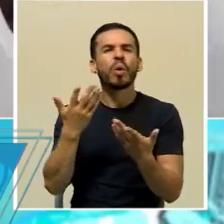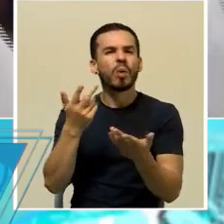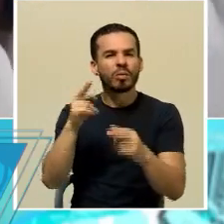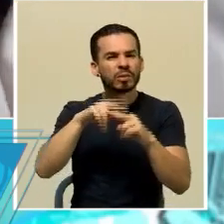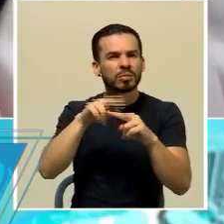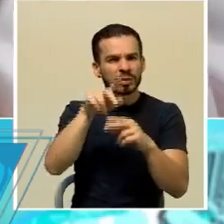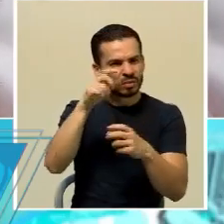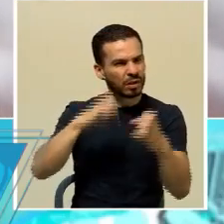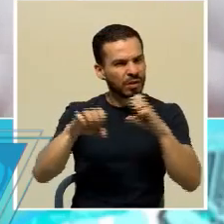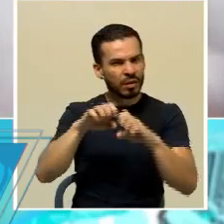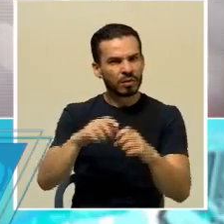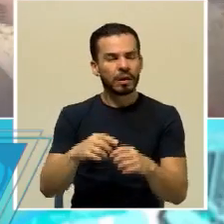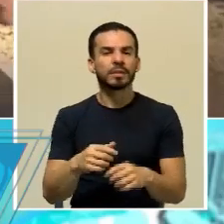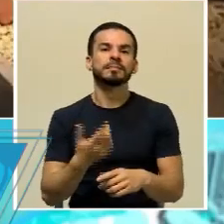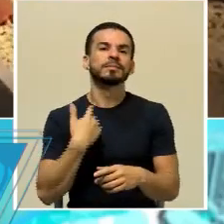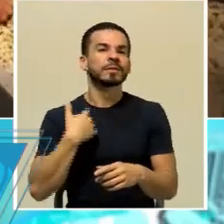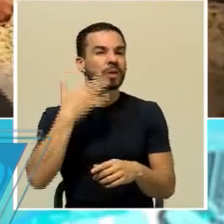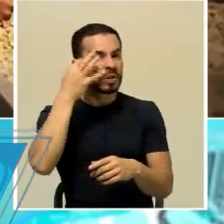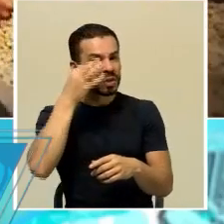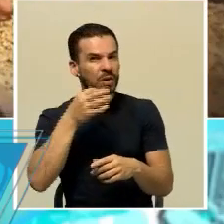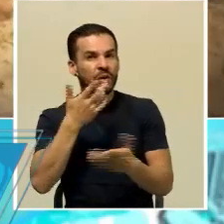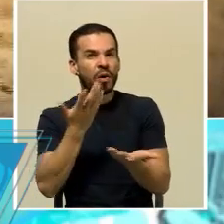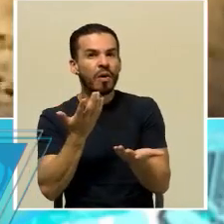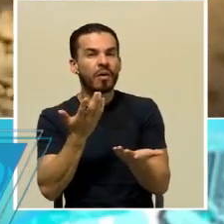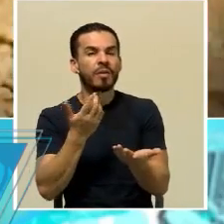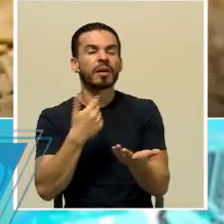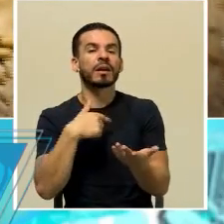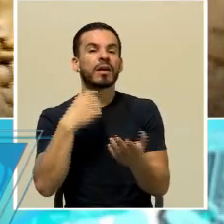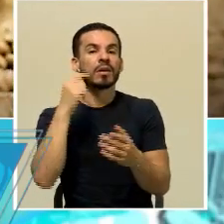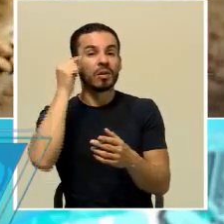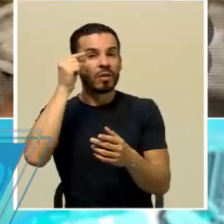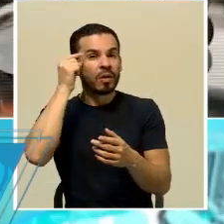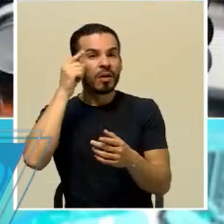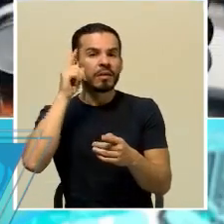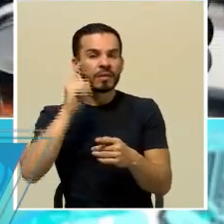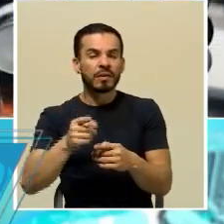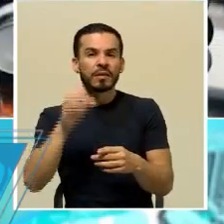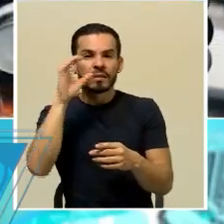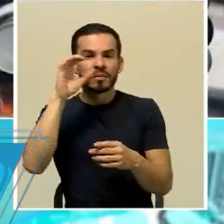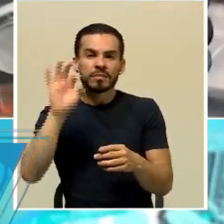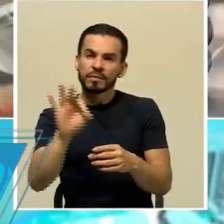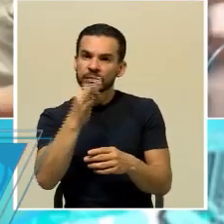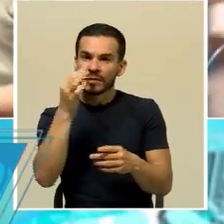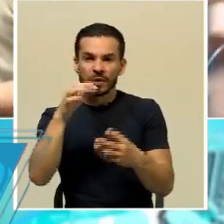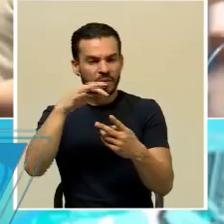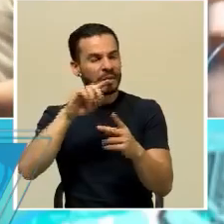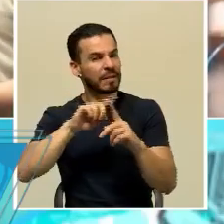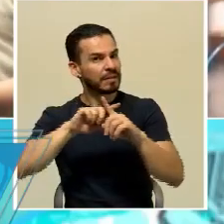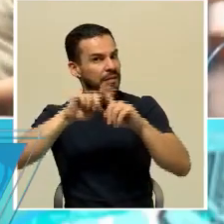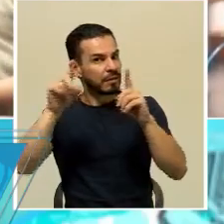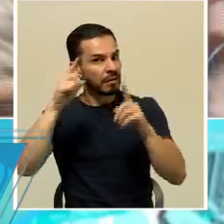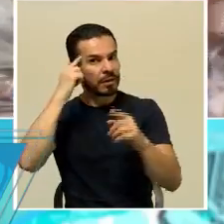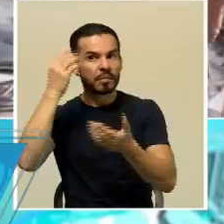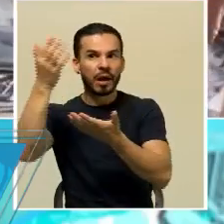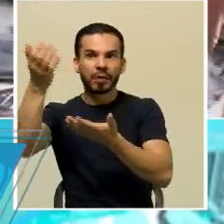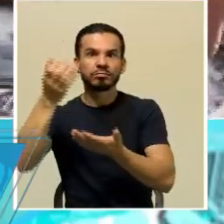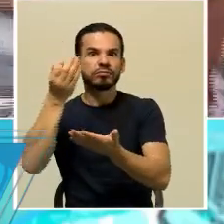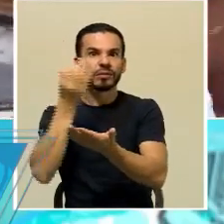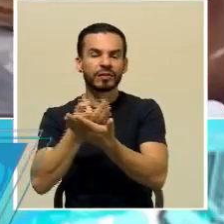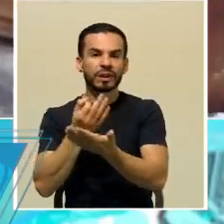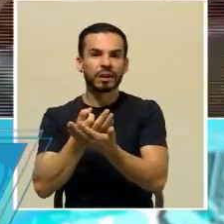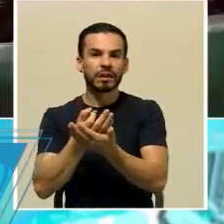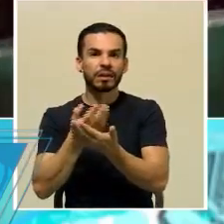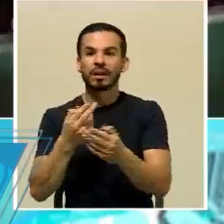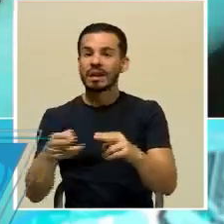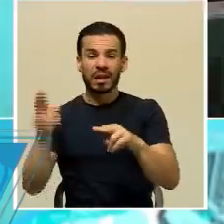los impuestos? Bueno, me parece que el Estado debe buscar formas alternativas para financiarse, efectivamente